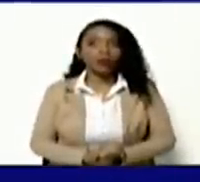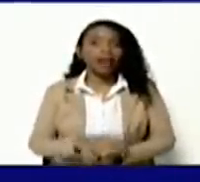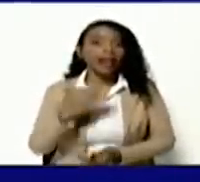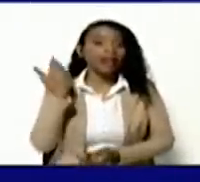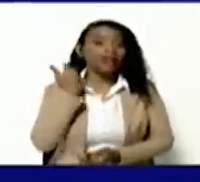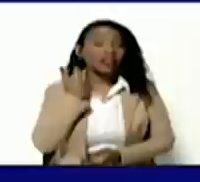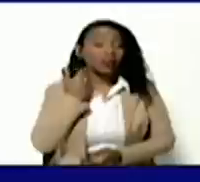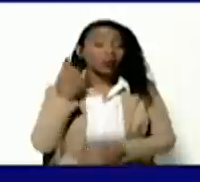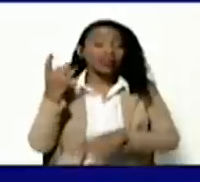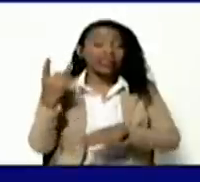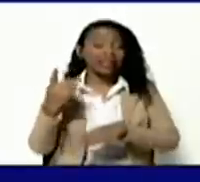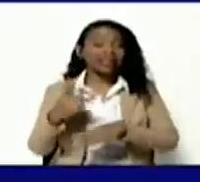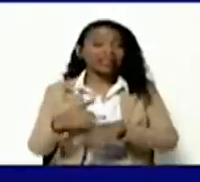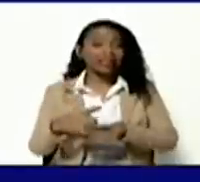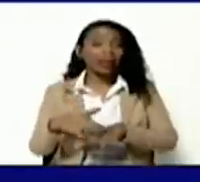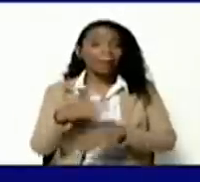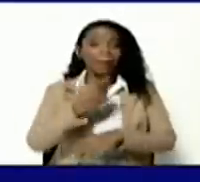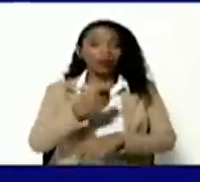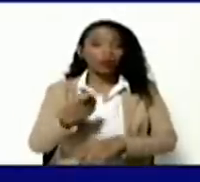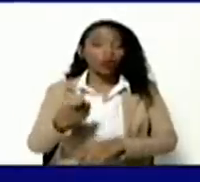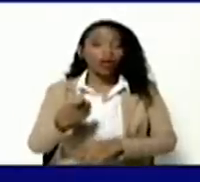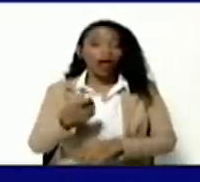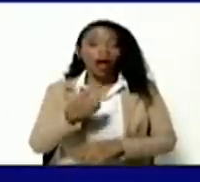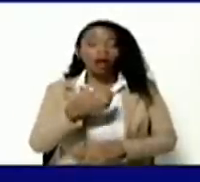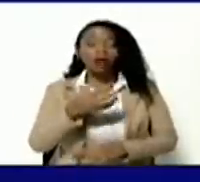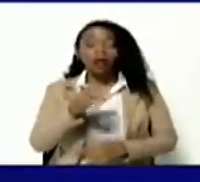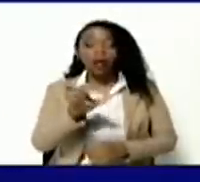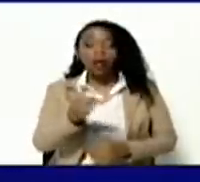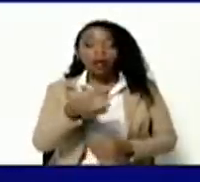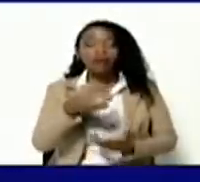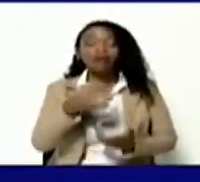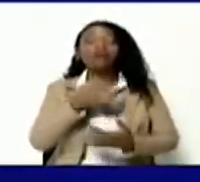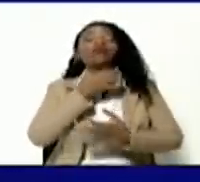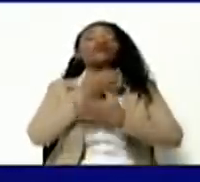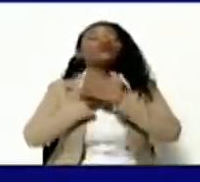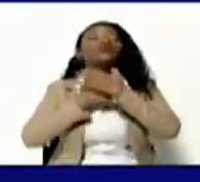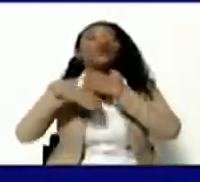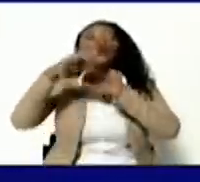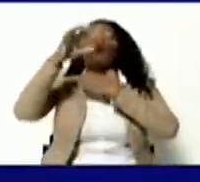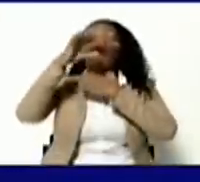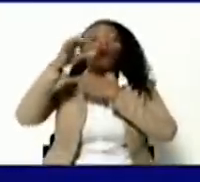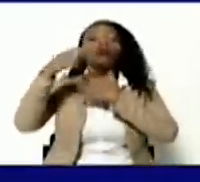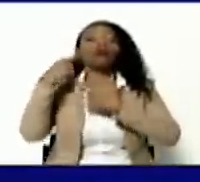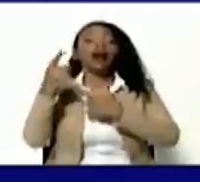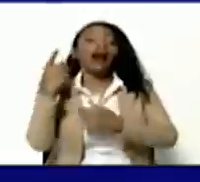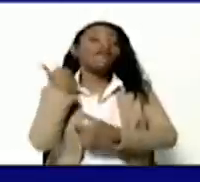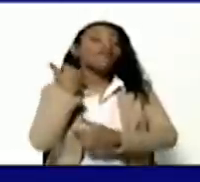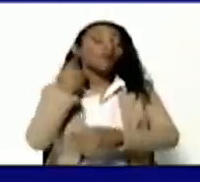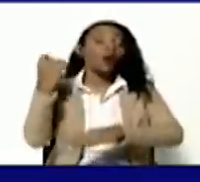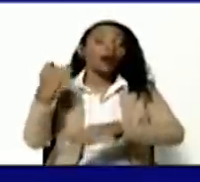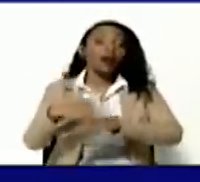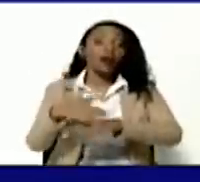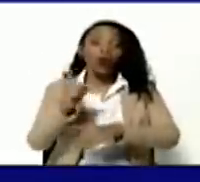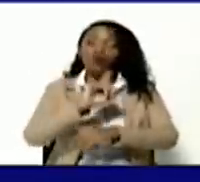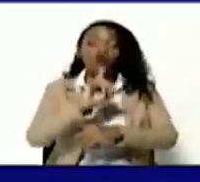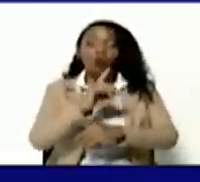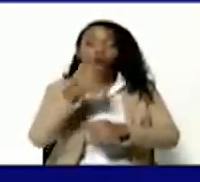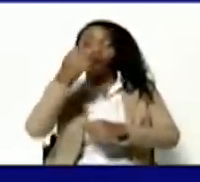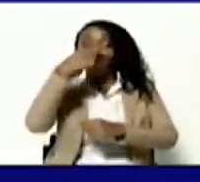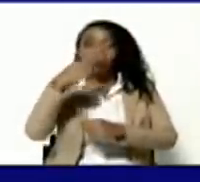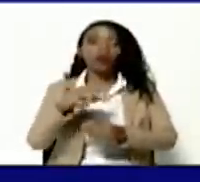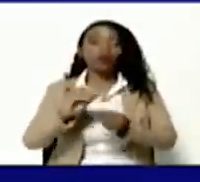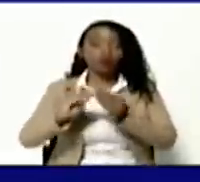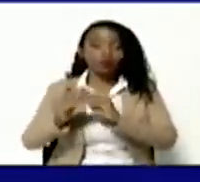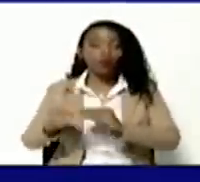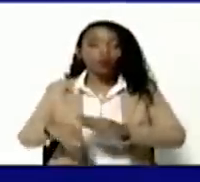enfermos muy graves gente que estaba entubada y lo recuperamos en enfermos graves no entubados los